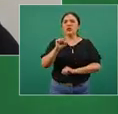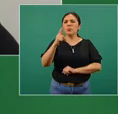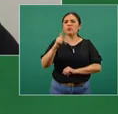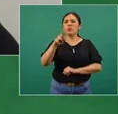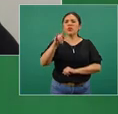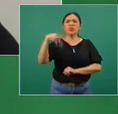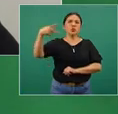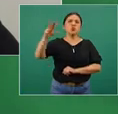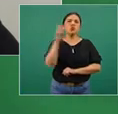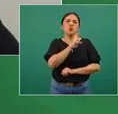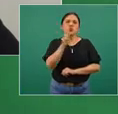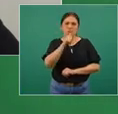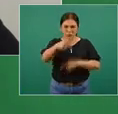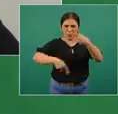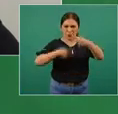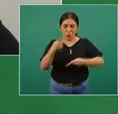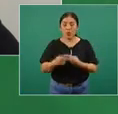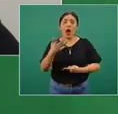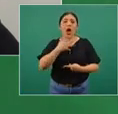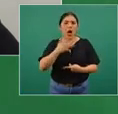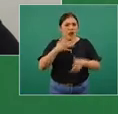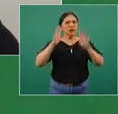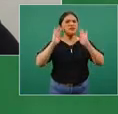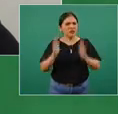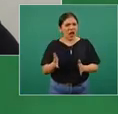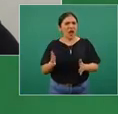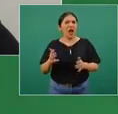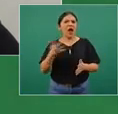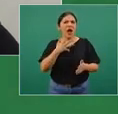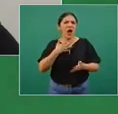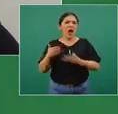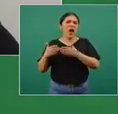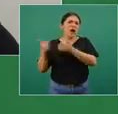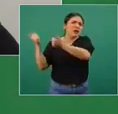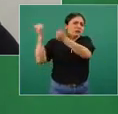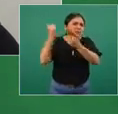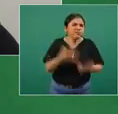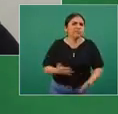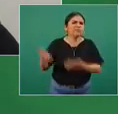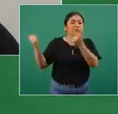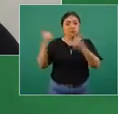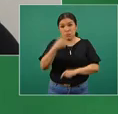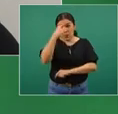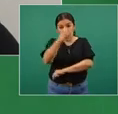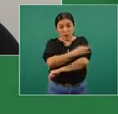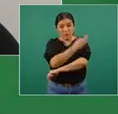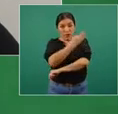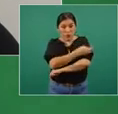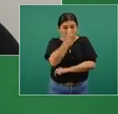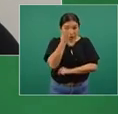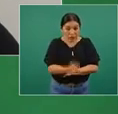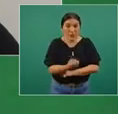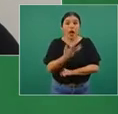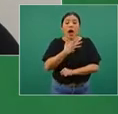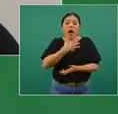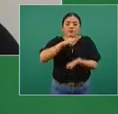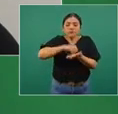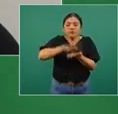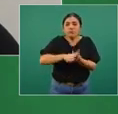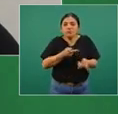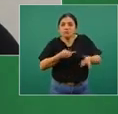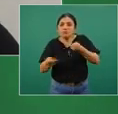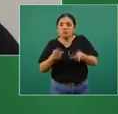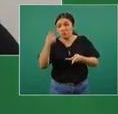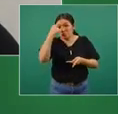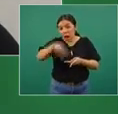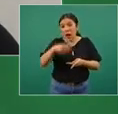a la pregunta, hay cargamentos, embarques en este caso de esta vacuna que están programados. Estos